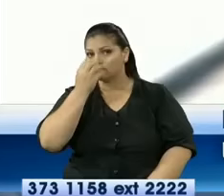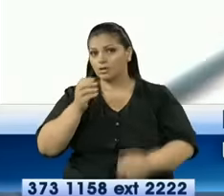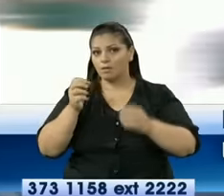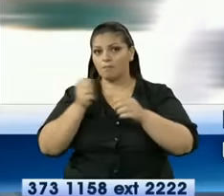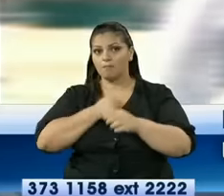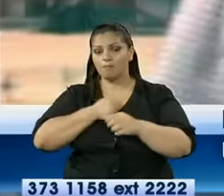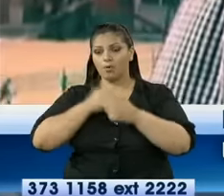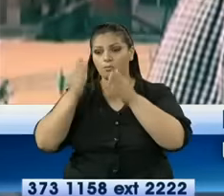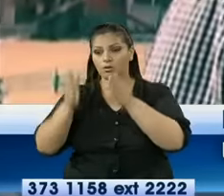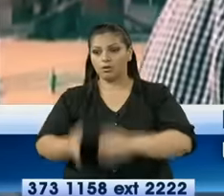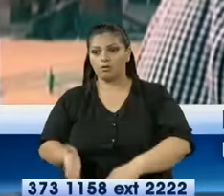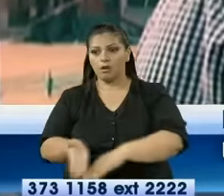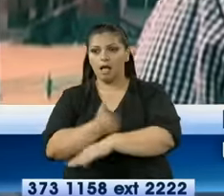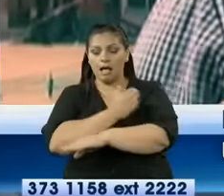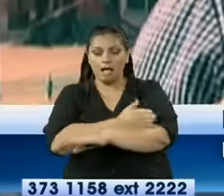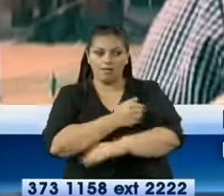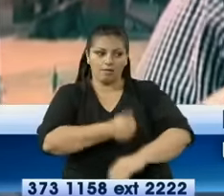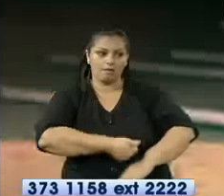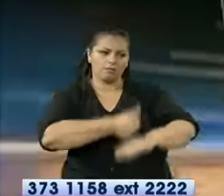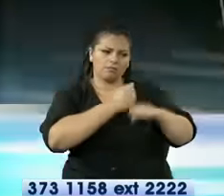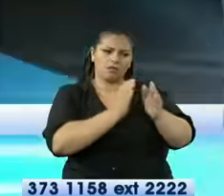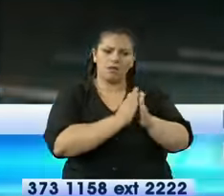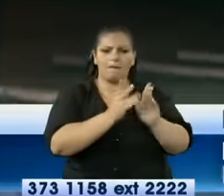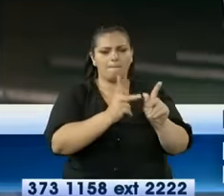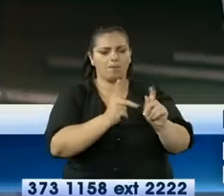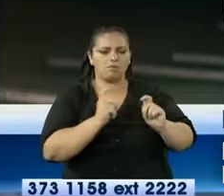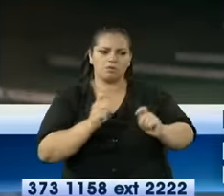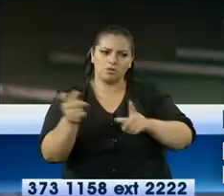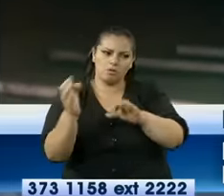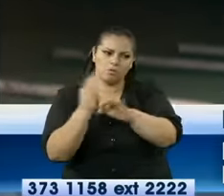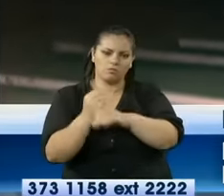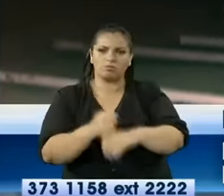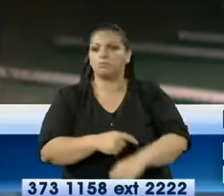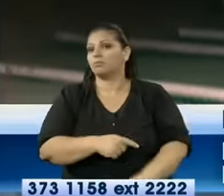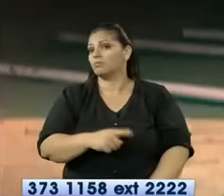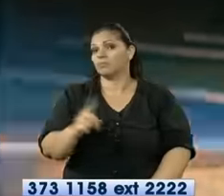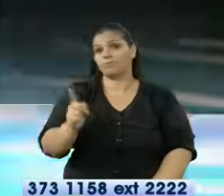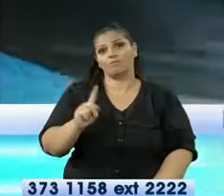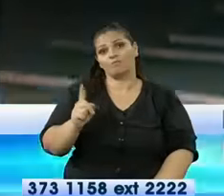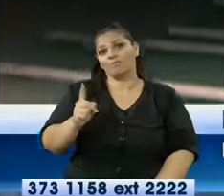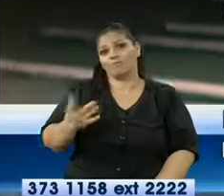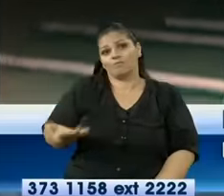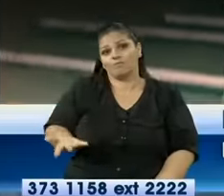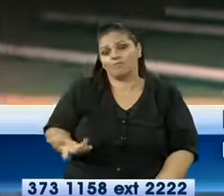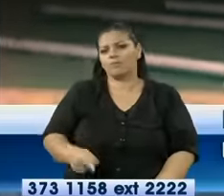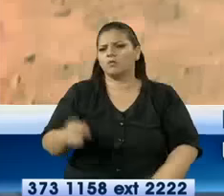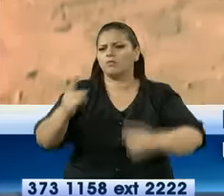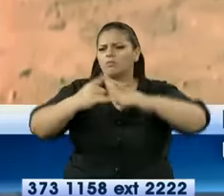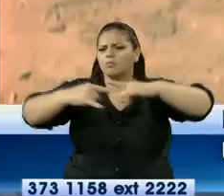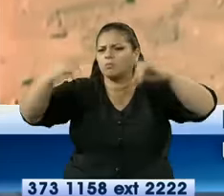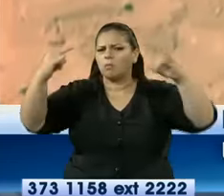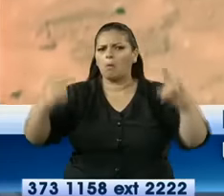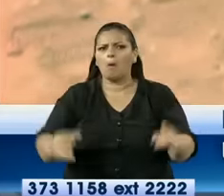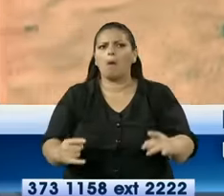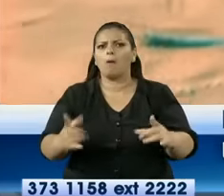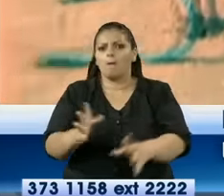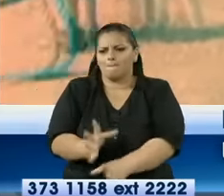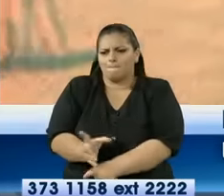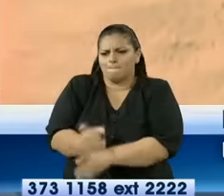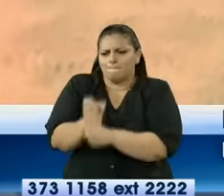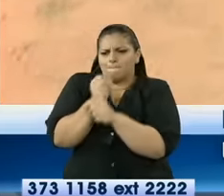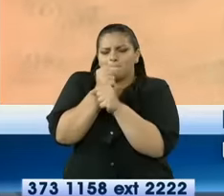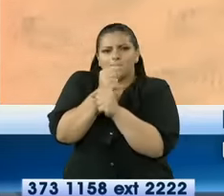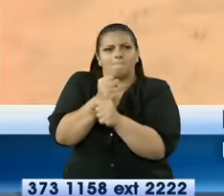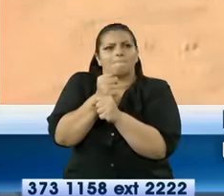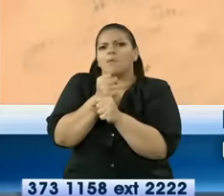no permitido, el sistema de seguridad totalmente paupérrimo, mínimo, sobrepuesto como una carpa de